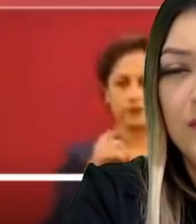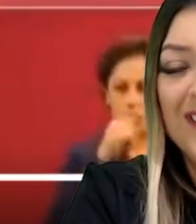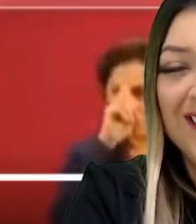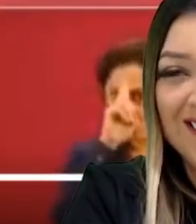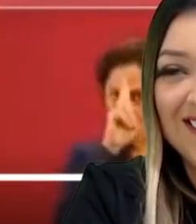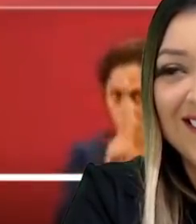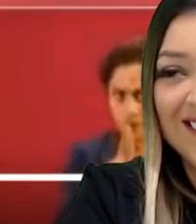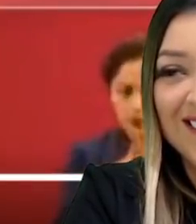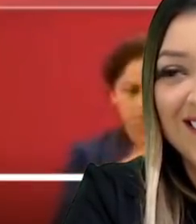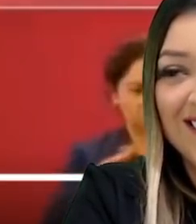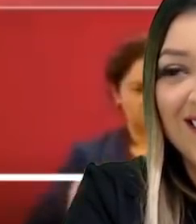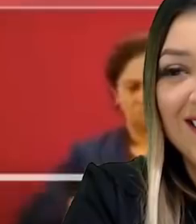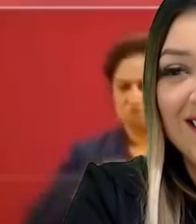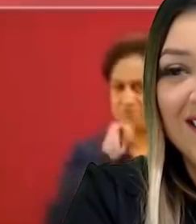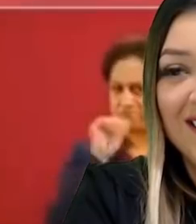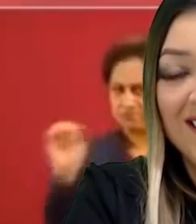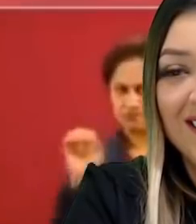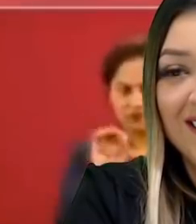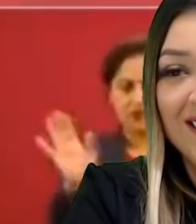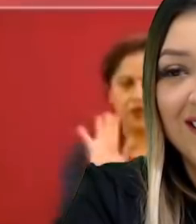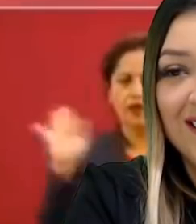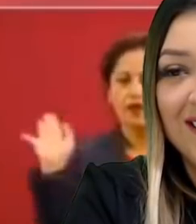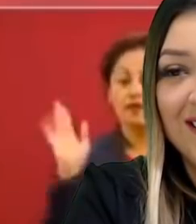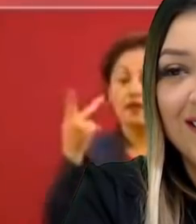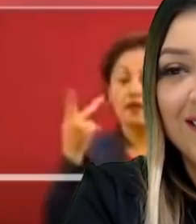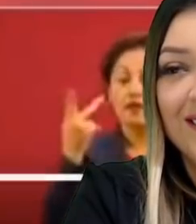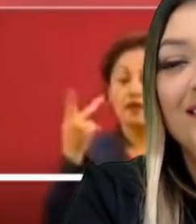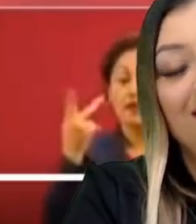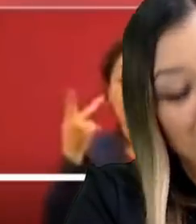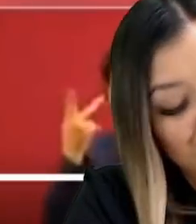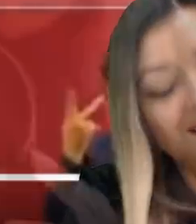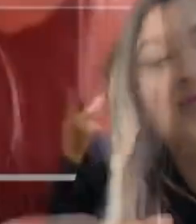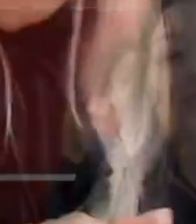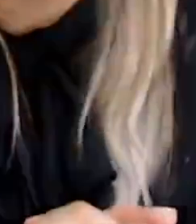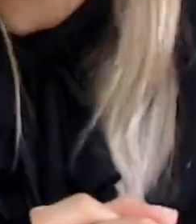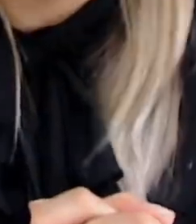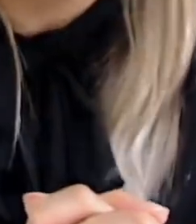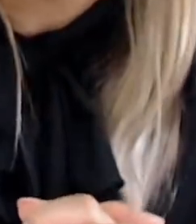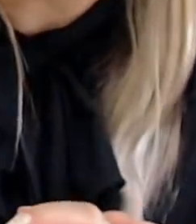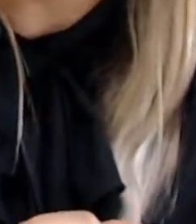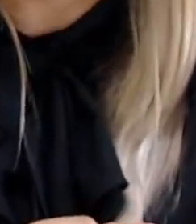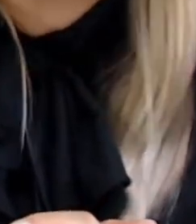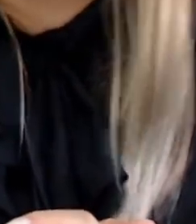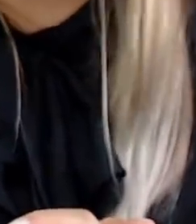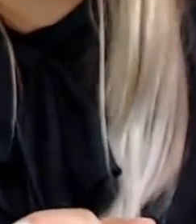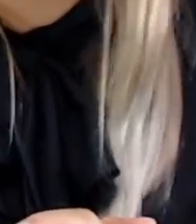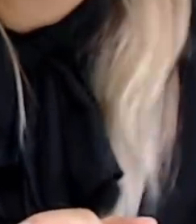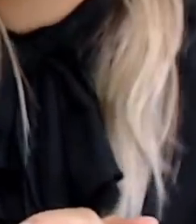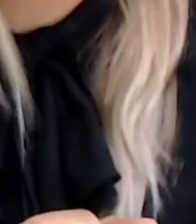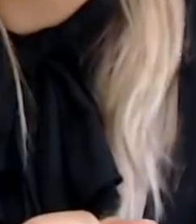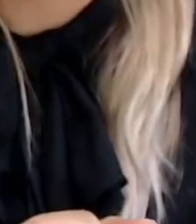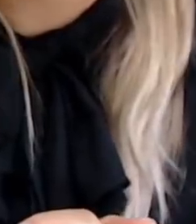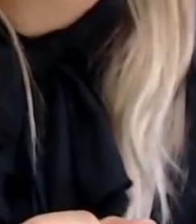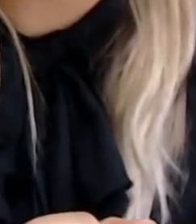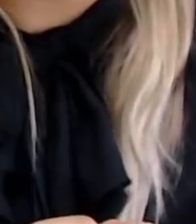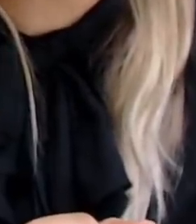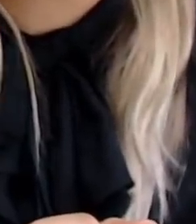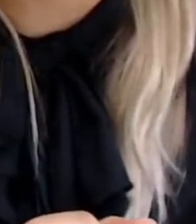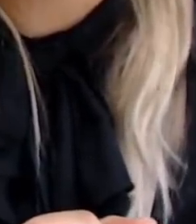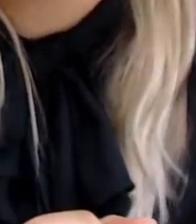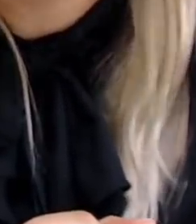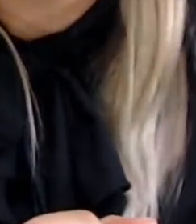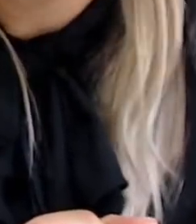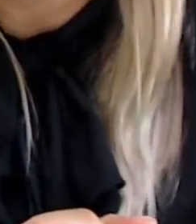Pero sí, hay que debatir todo esto. Decía, ni la alarma en sus tiempos publicaba